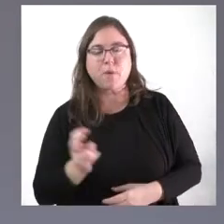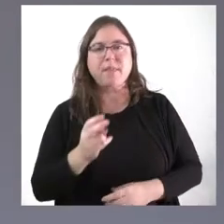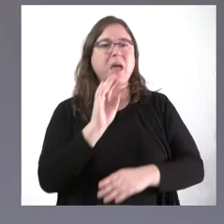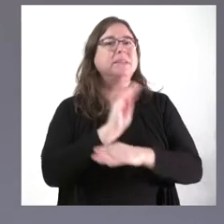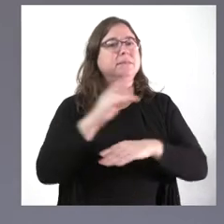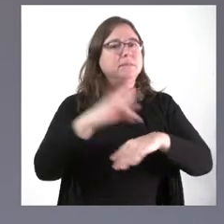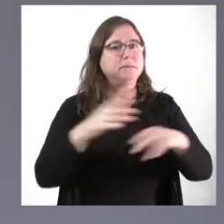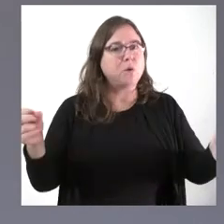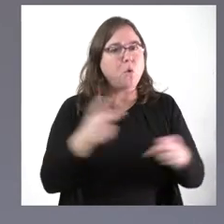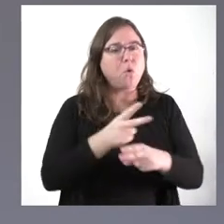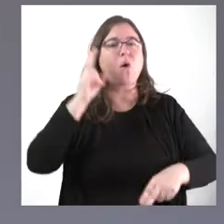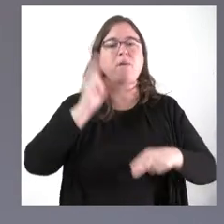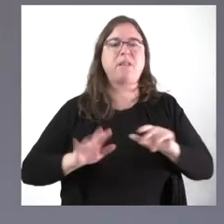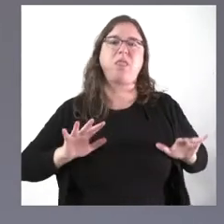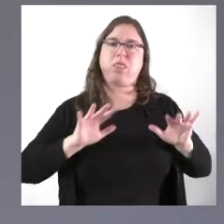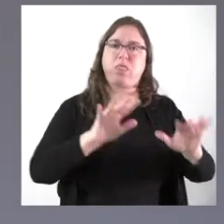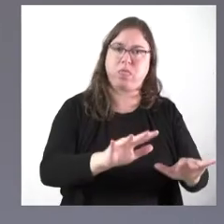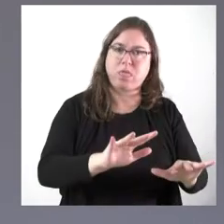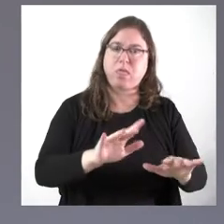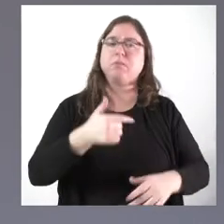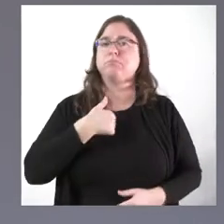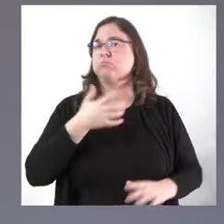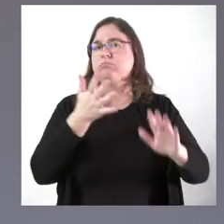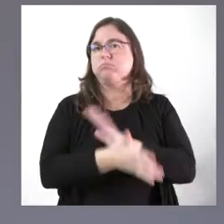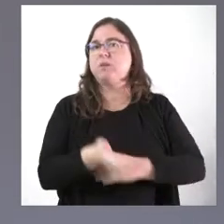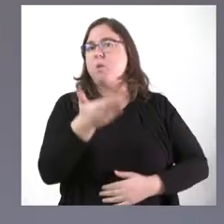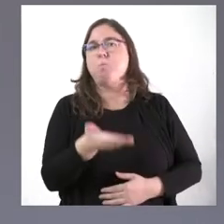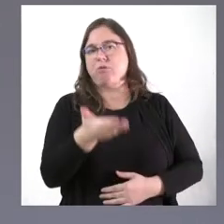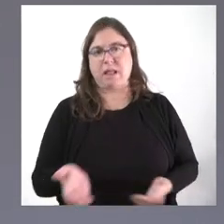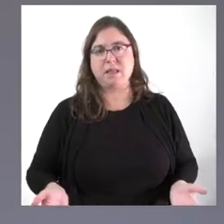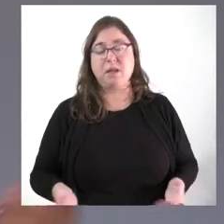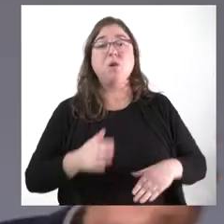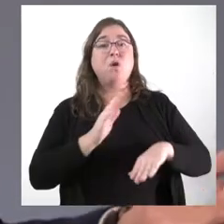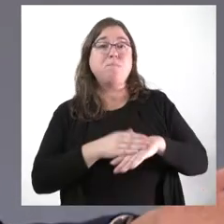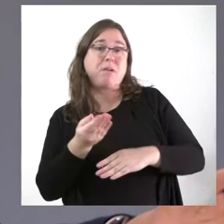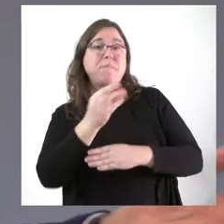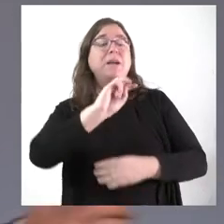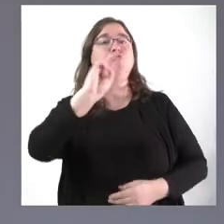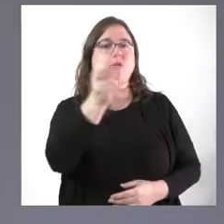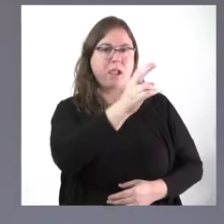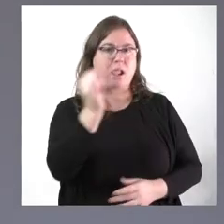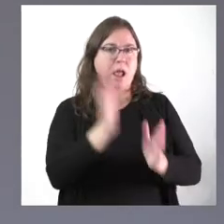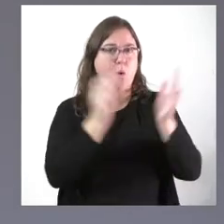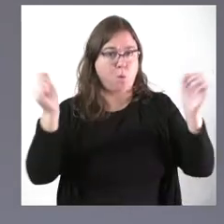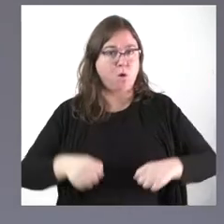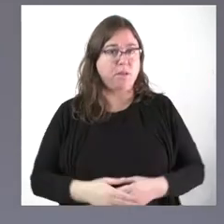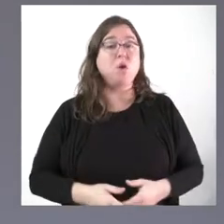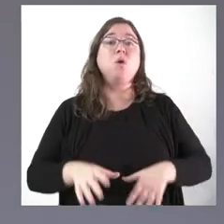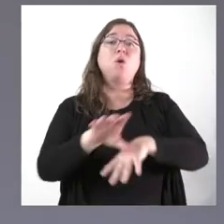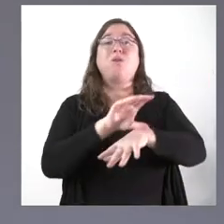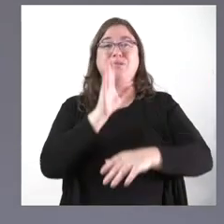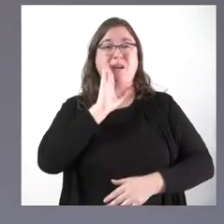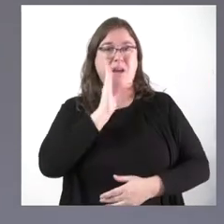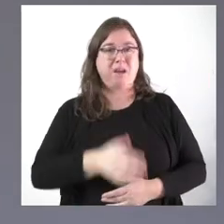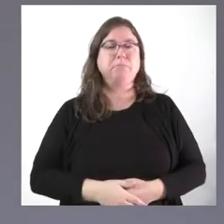de evitar la degradación y por lo tanto pues son partidas importantes que se suman a otras que ya hemos ido acordando en consejos anteriores